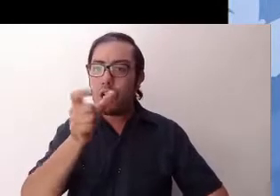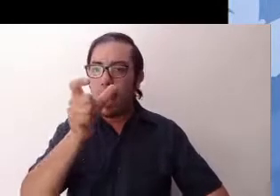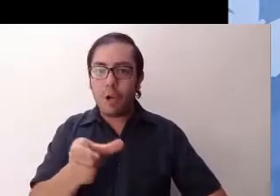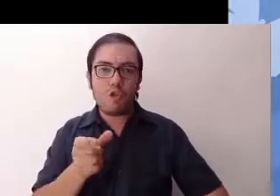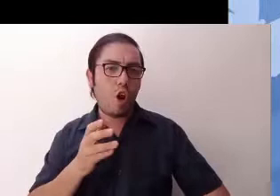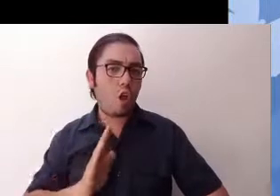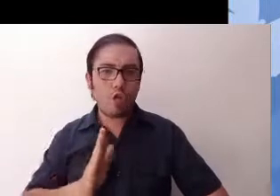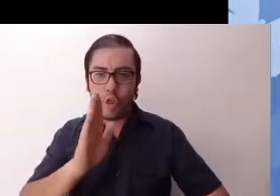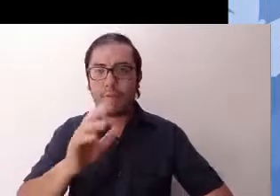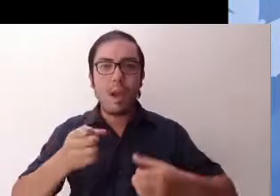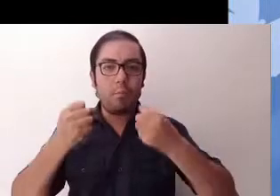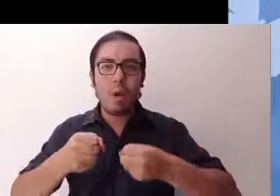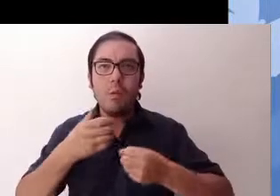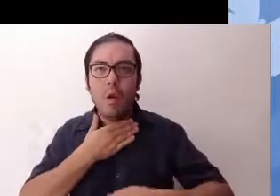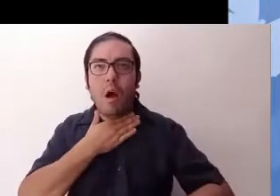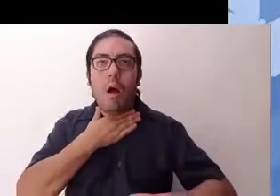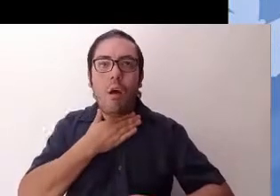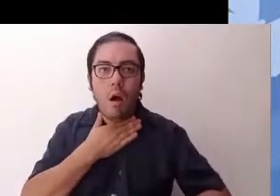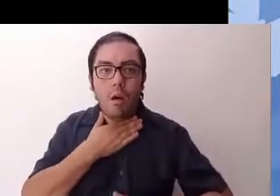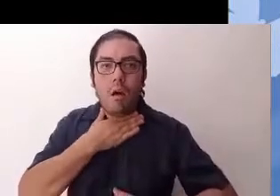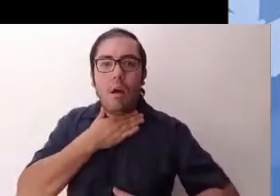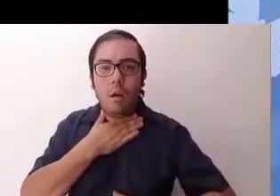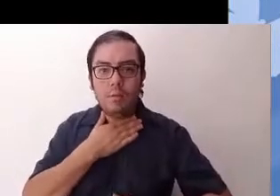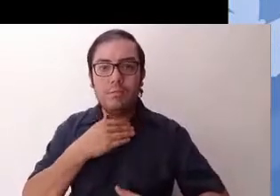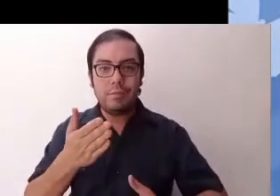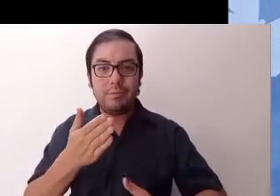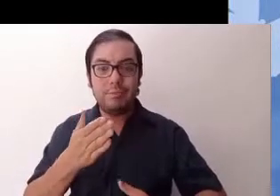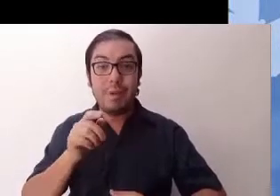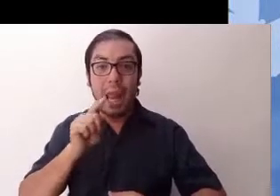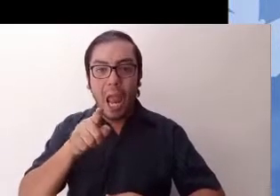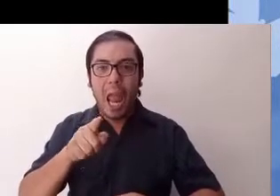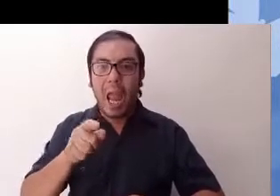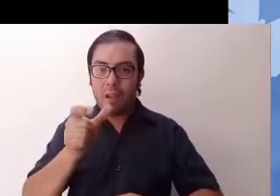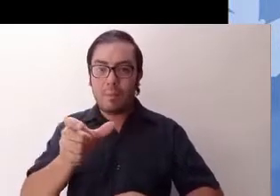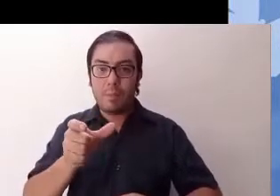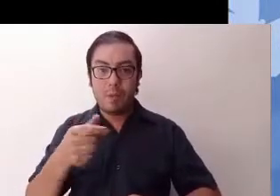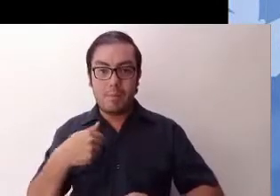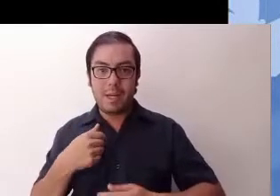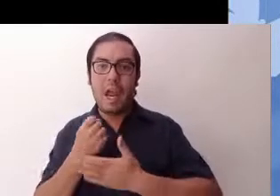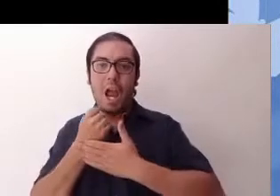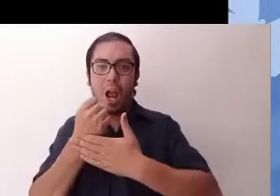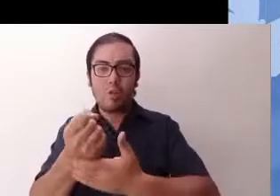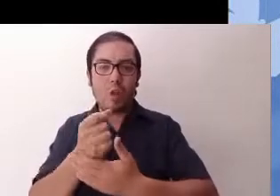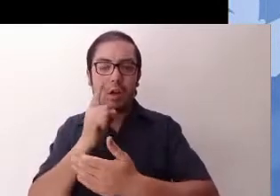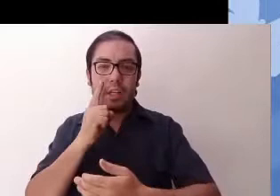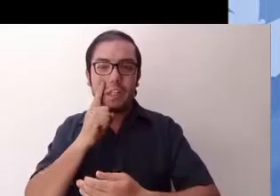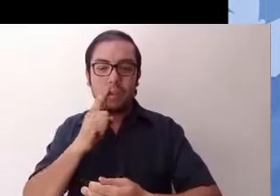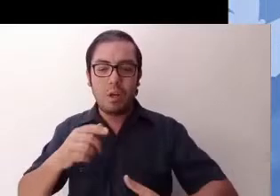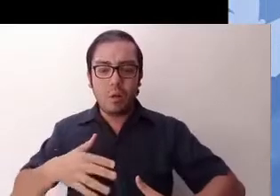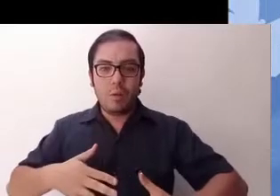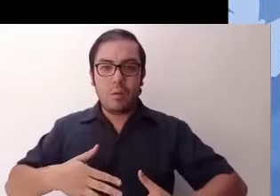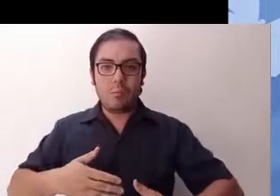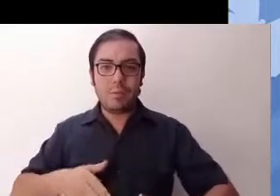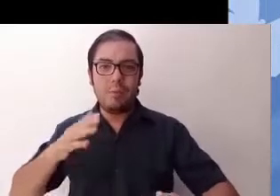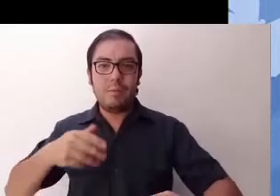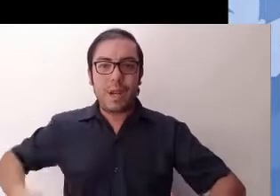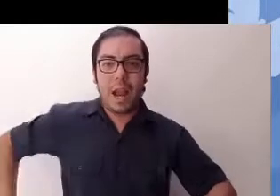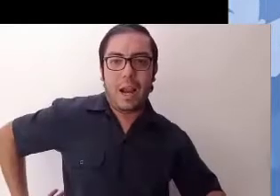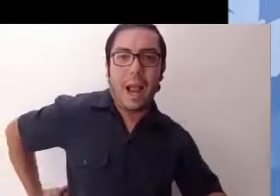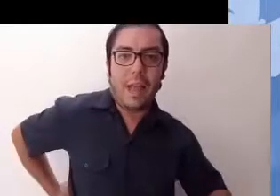sonido. En estos casos nosotros tenemos que tratar de estimular la tos y golpear en la